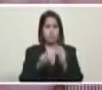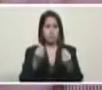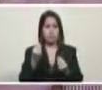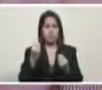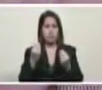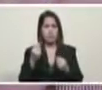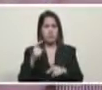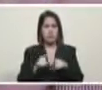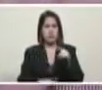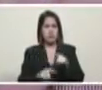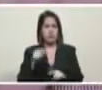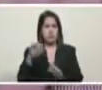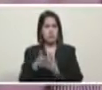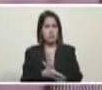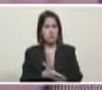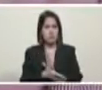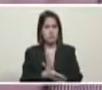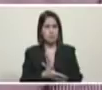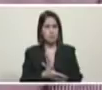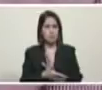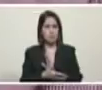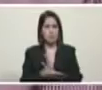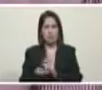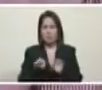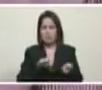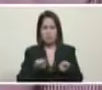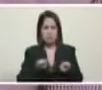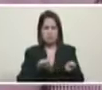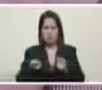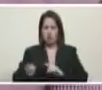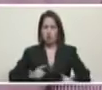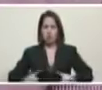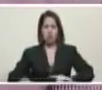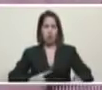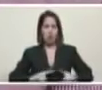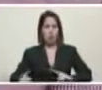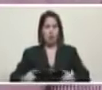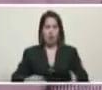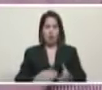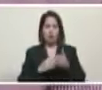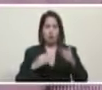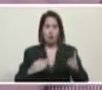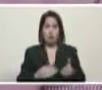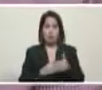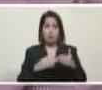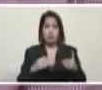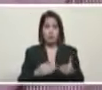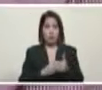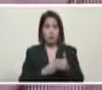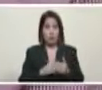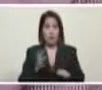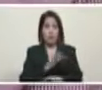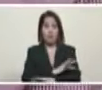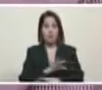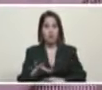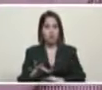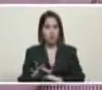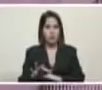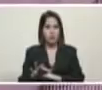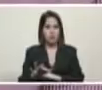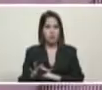a intensificar la lucha para controlar y para combatir estos ataques, sobre todo en las zonas